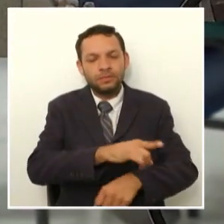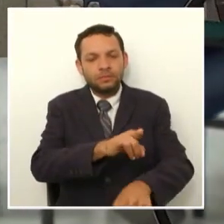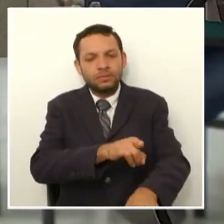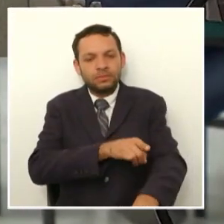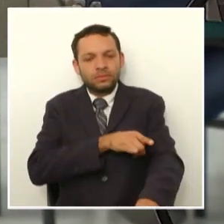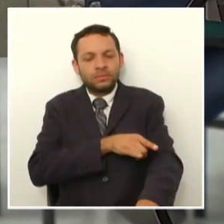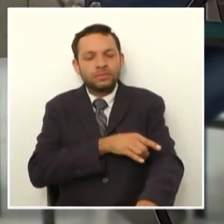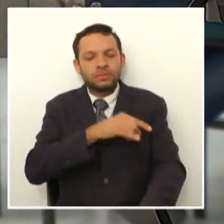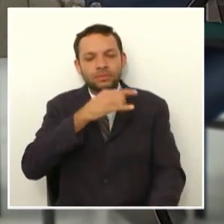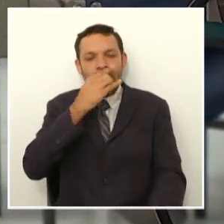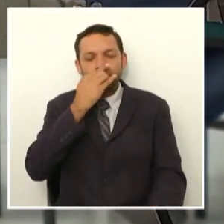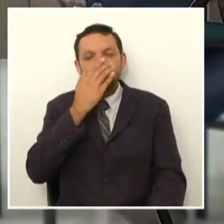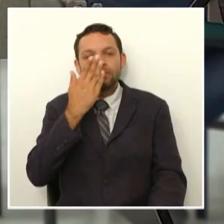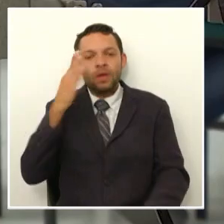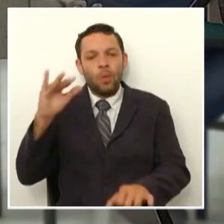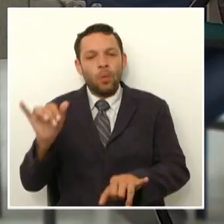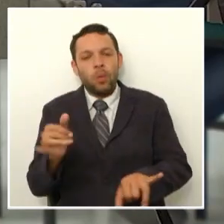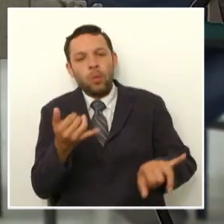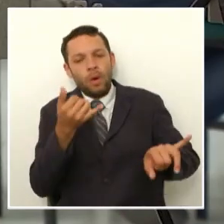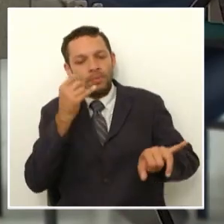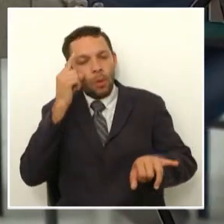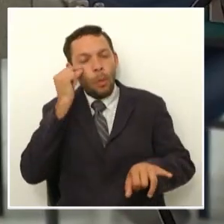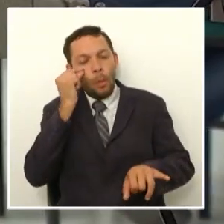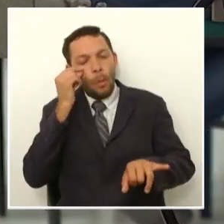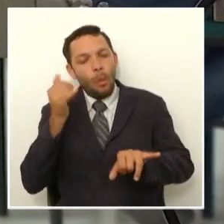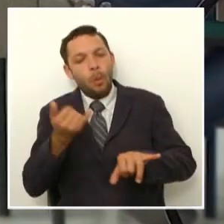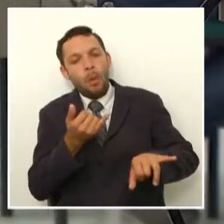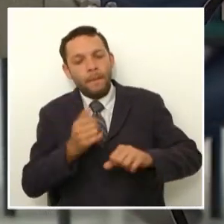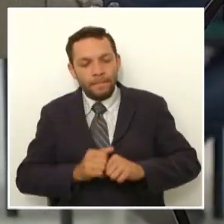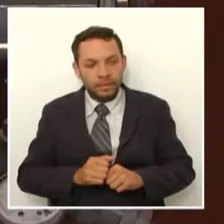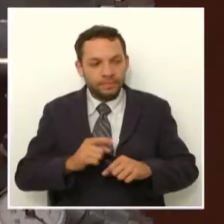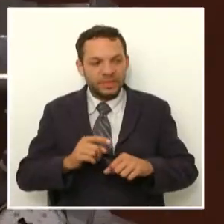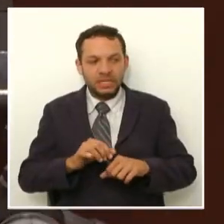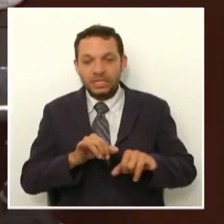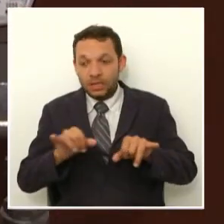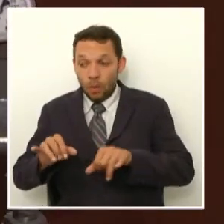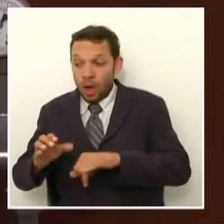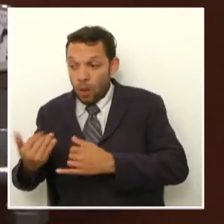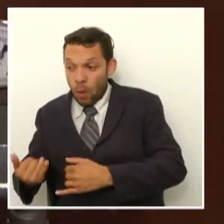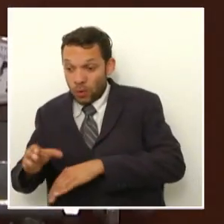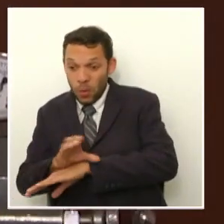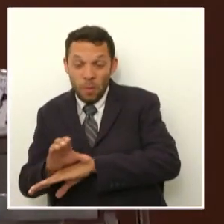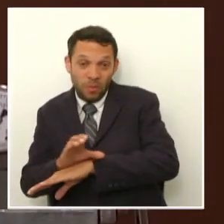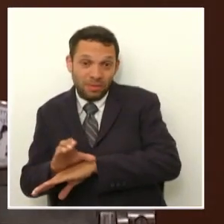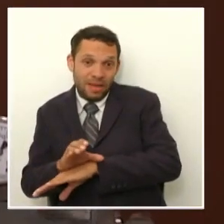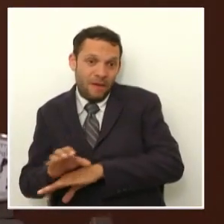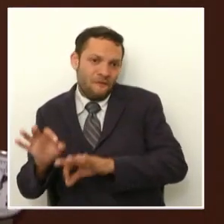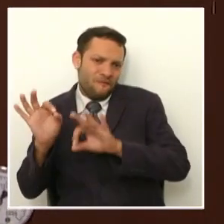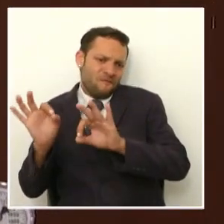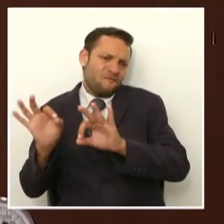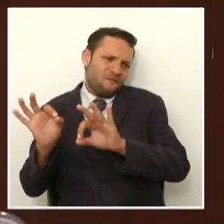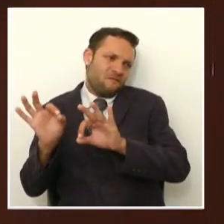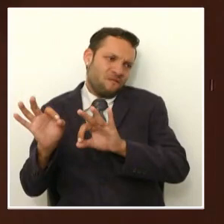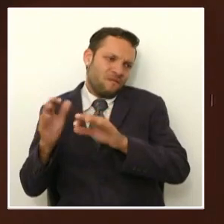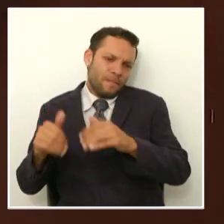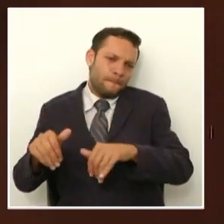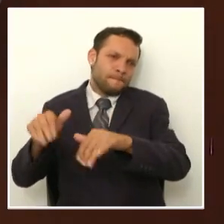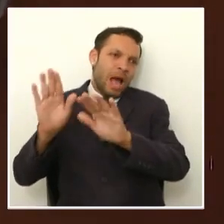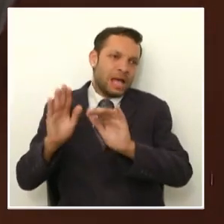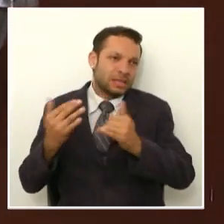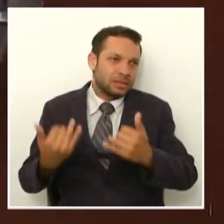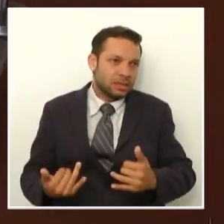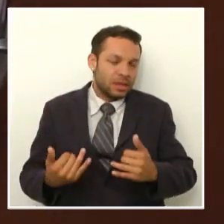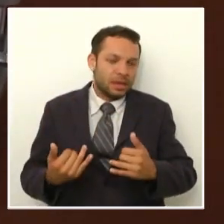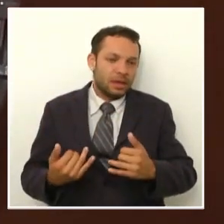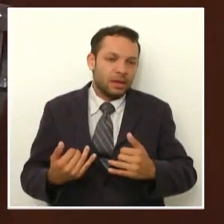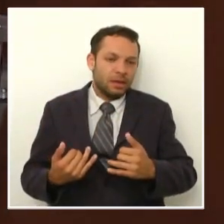hoy comparado con una máquina de anestesia que es un verdadero computador, claro, ¿no? Con toda la monitoría puesta aquí, con todos los